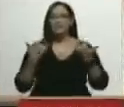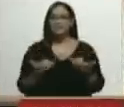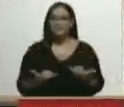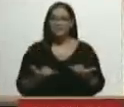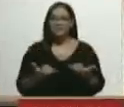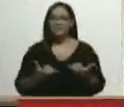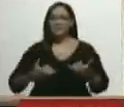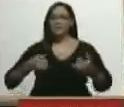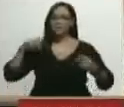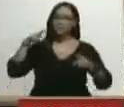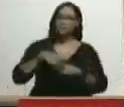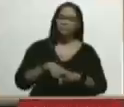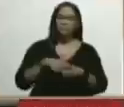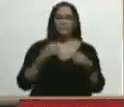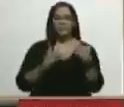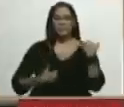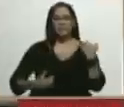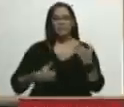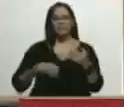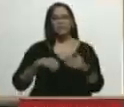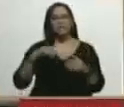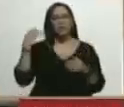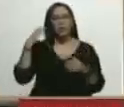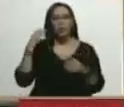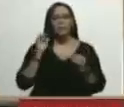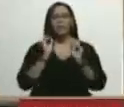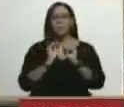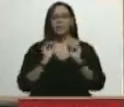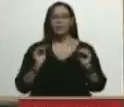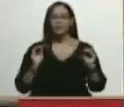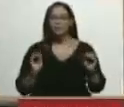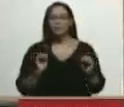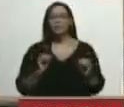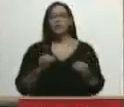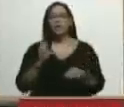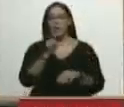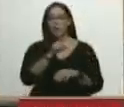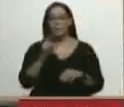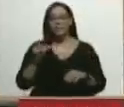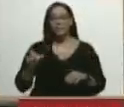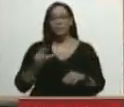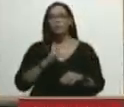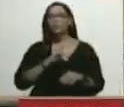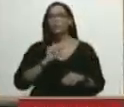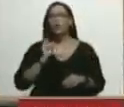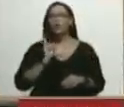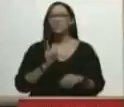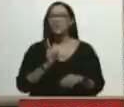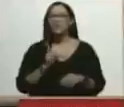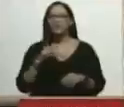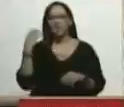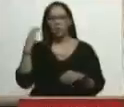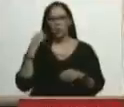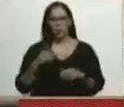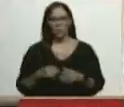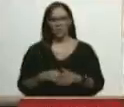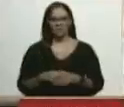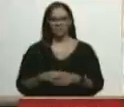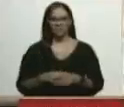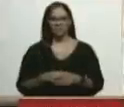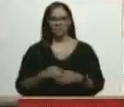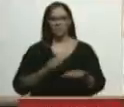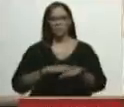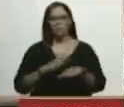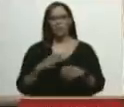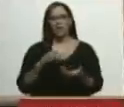cobija al presidente Petro y dice que le mandó una alerta a sus ciudadanos que no puede que no deben ir a Colombia por